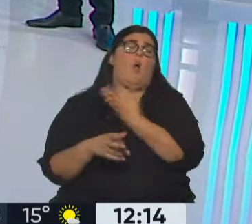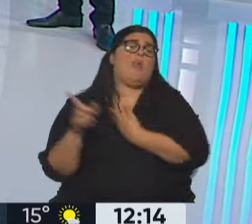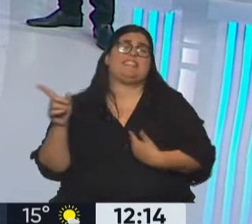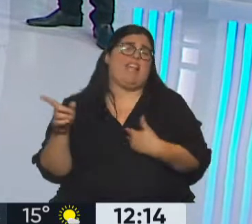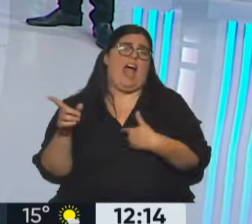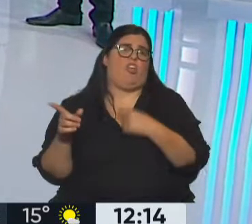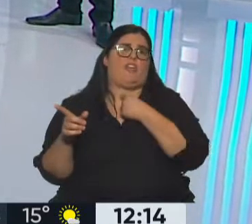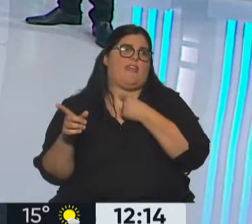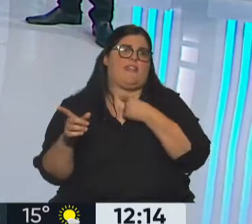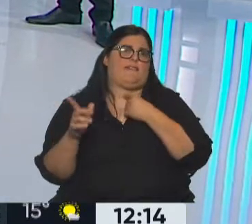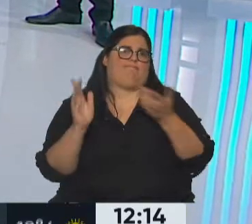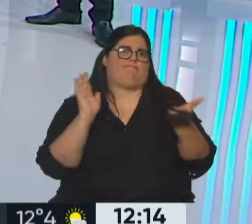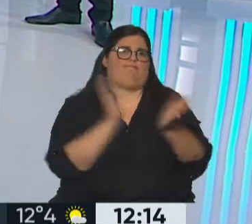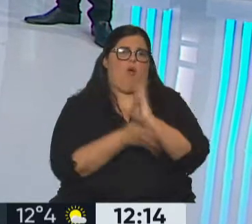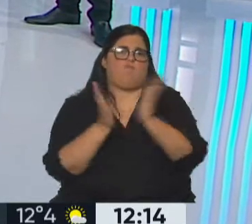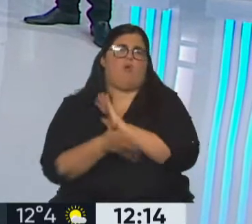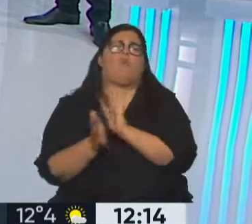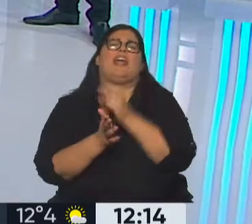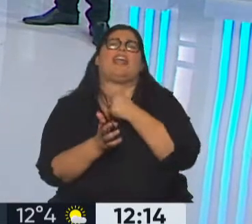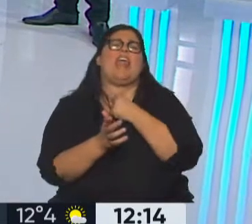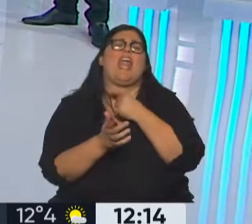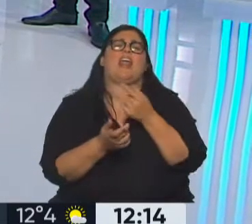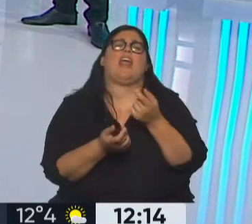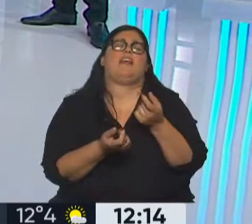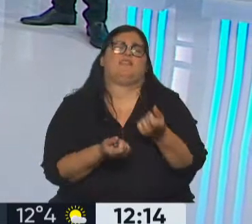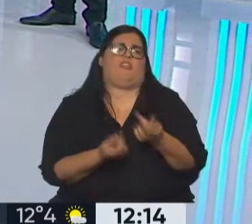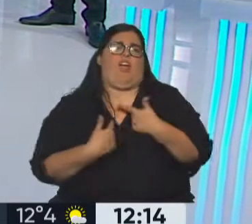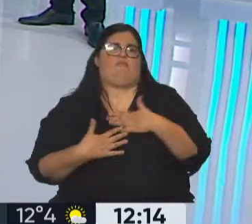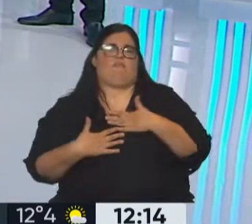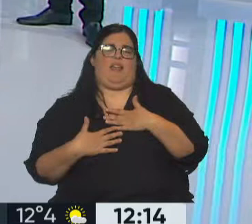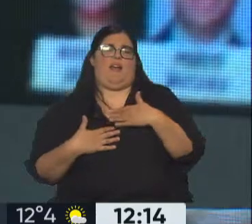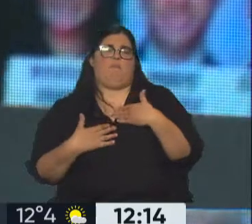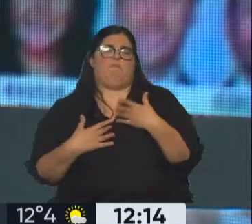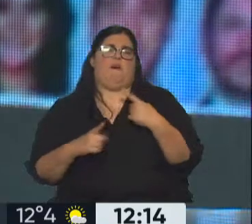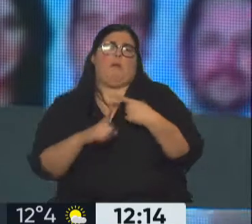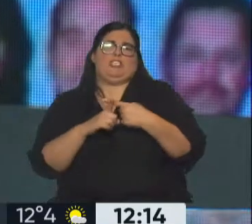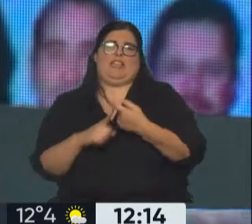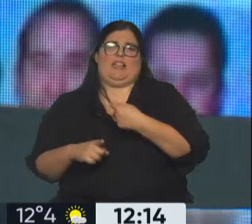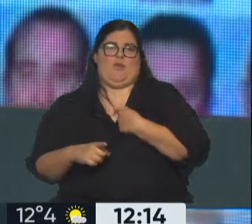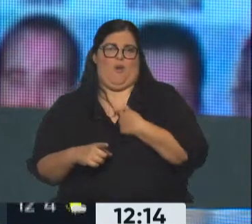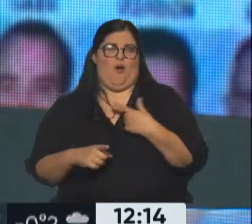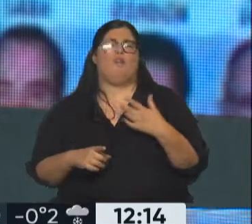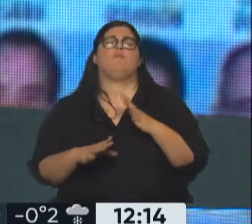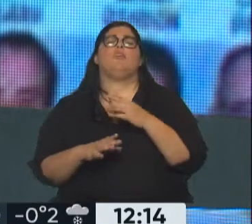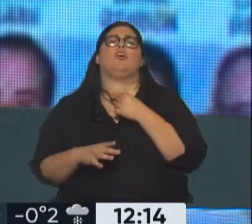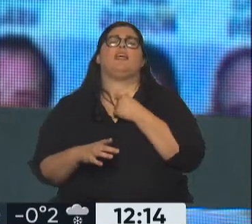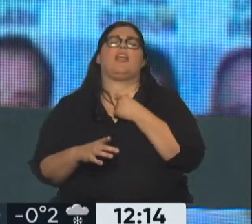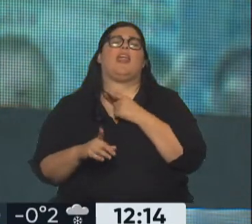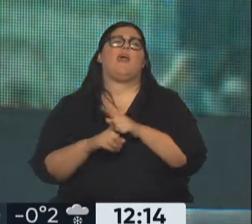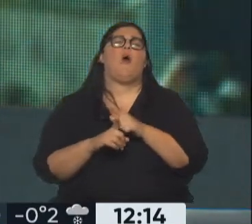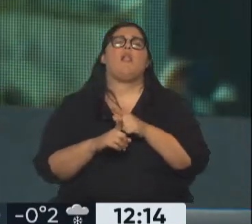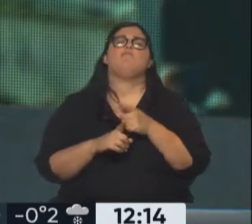que quiere inclinar la cancha a su favor y que quiere manejar y centralizar ni más ni menos que no solamente el dinero que